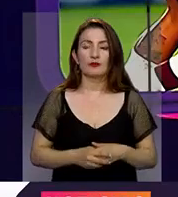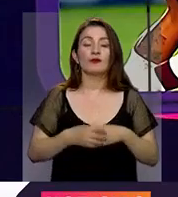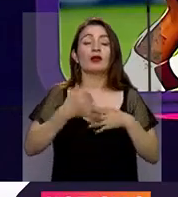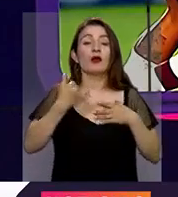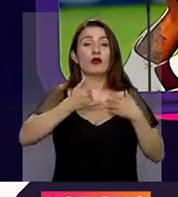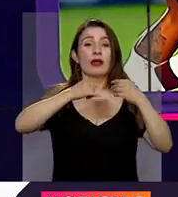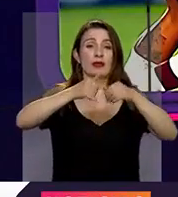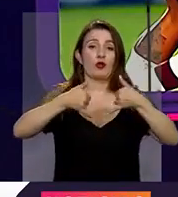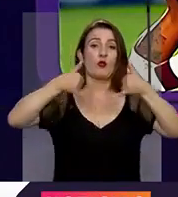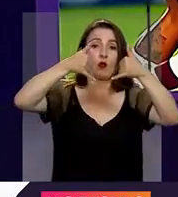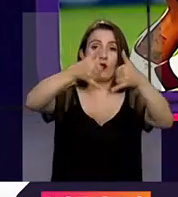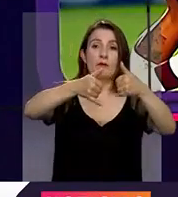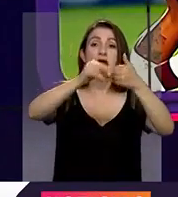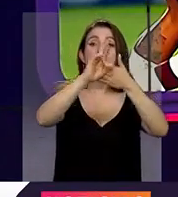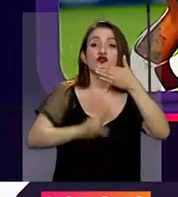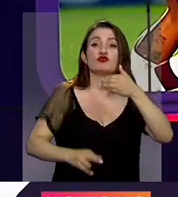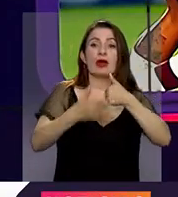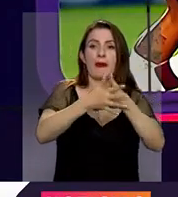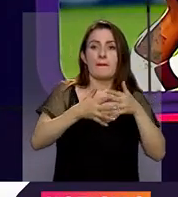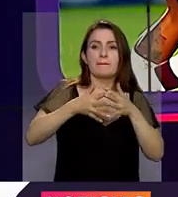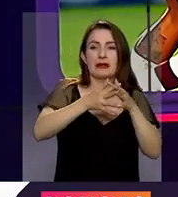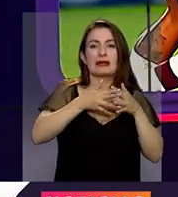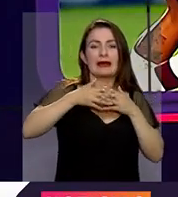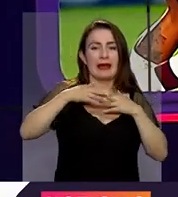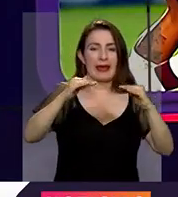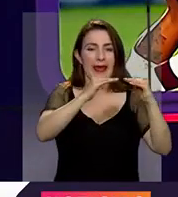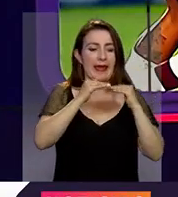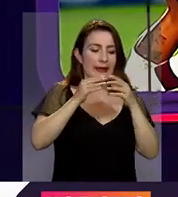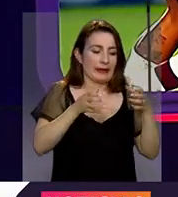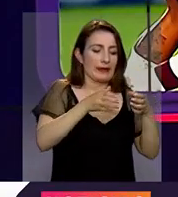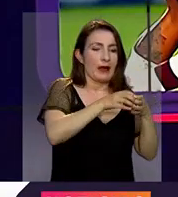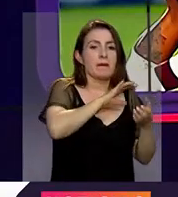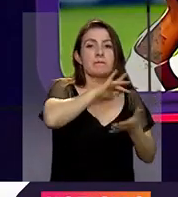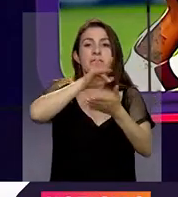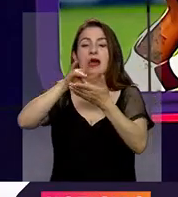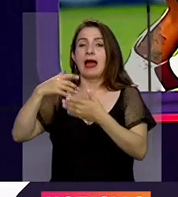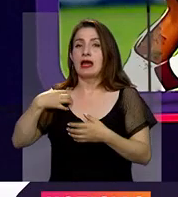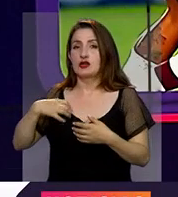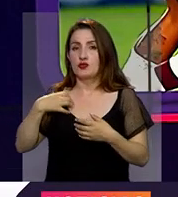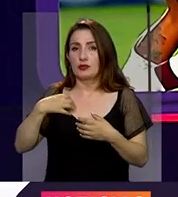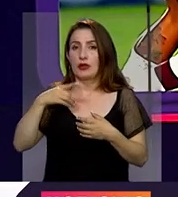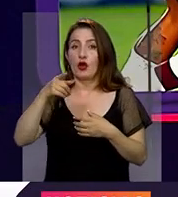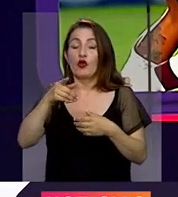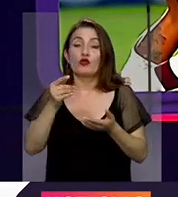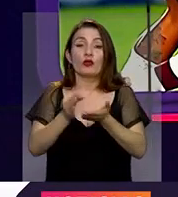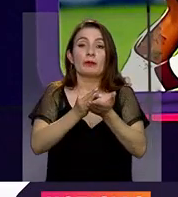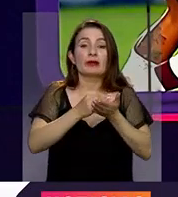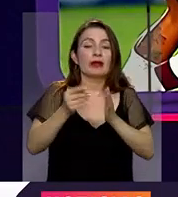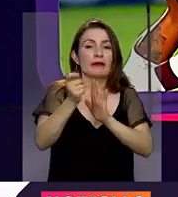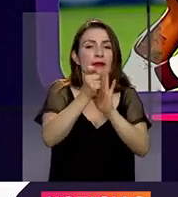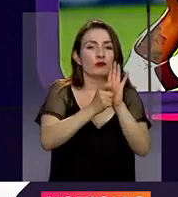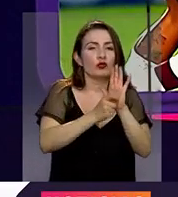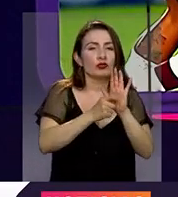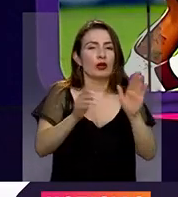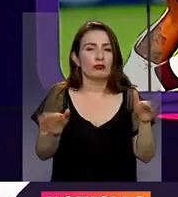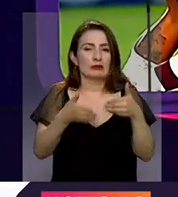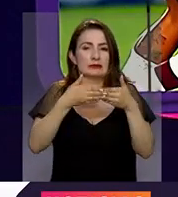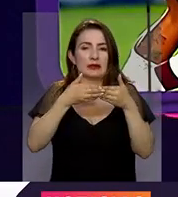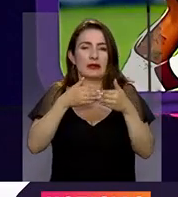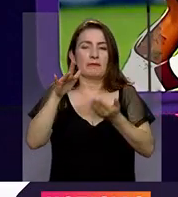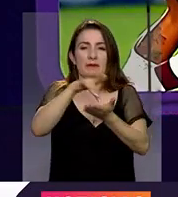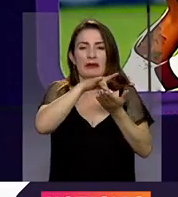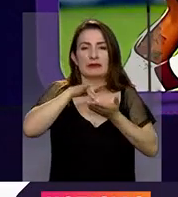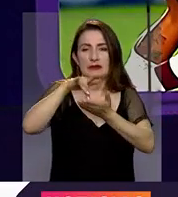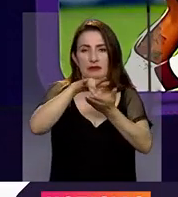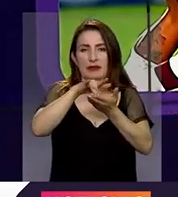Ya hablamos ahora de la Copa Sudamericana, donde la Equidad visitará a Lanús en Buenos Aires. Los capitalinos buscarán los 3 puntos para cerrar una decorosa